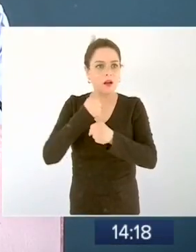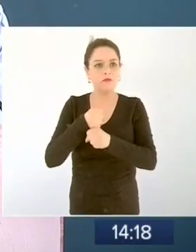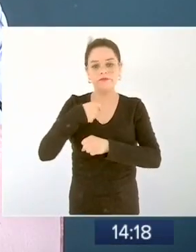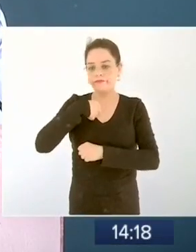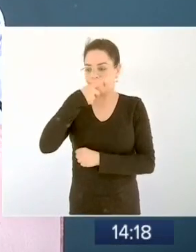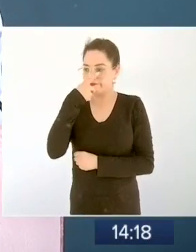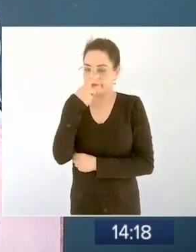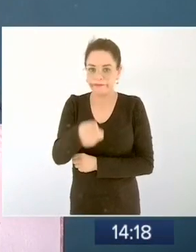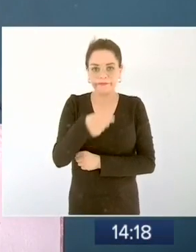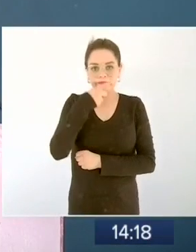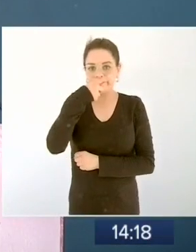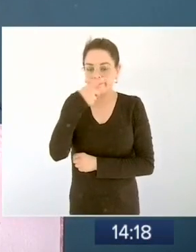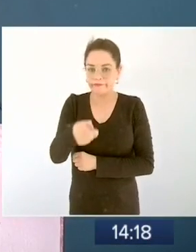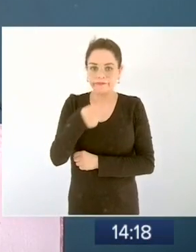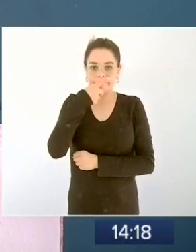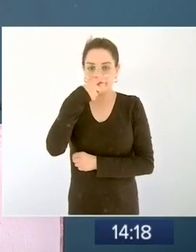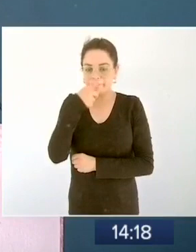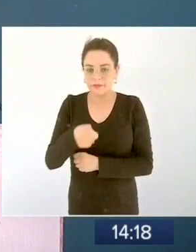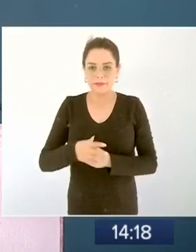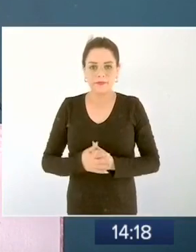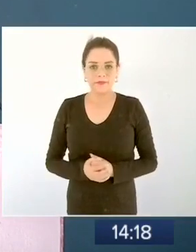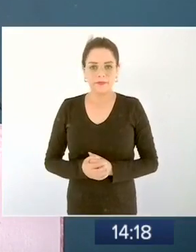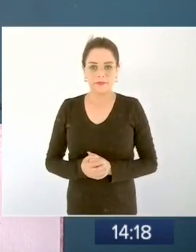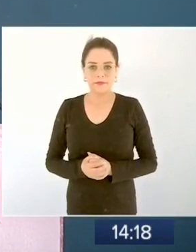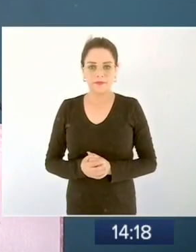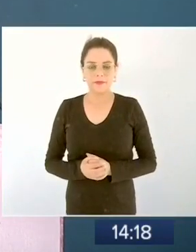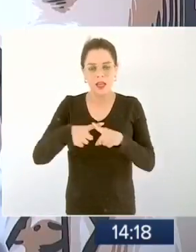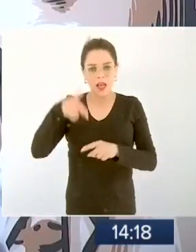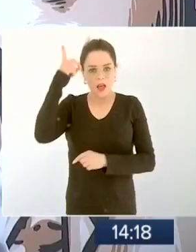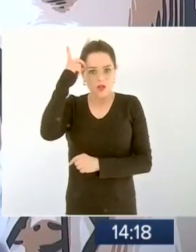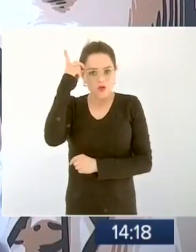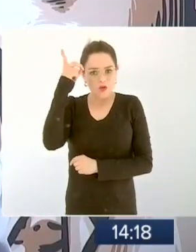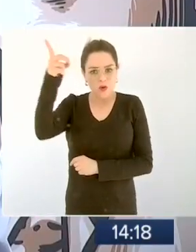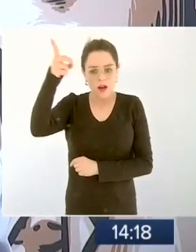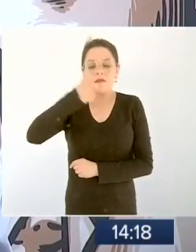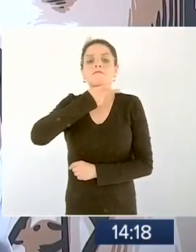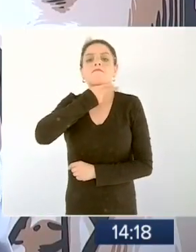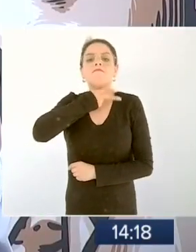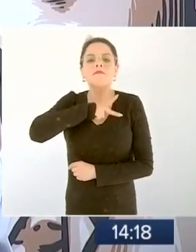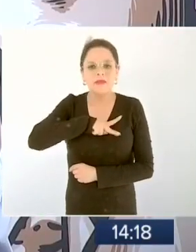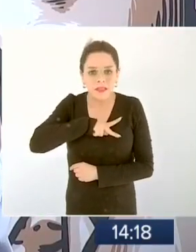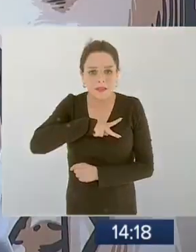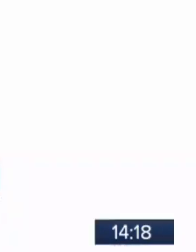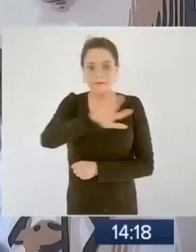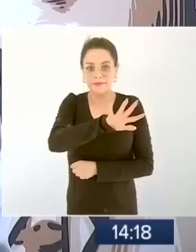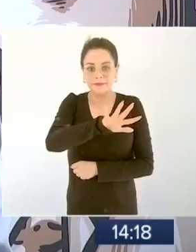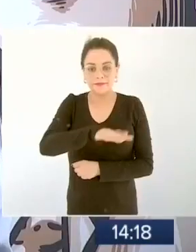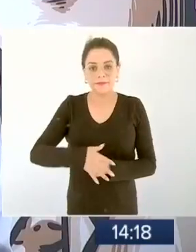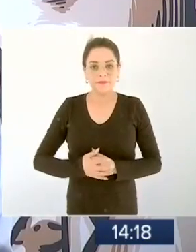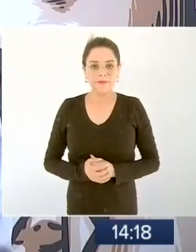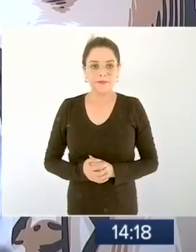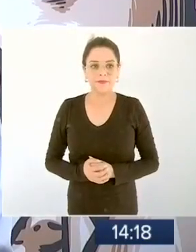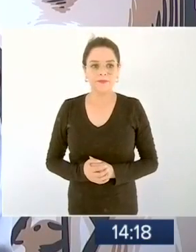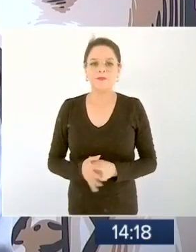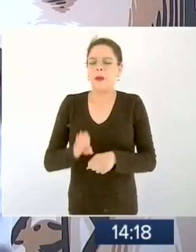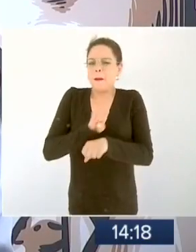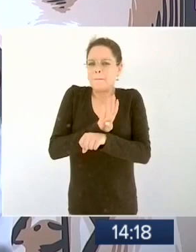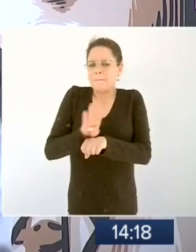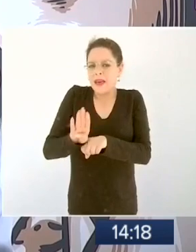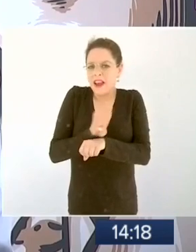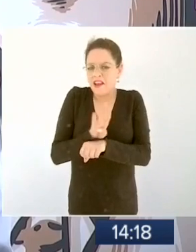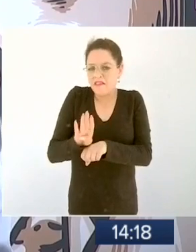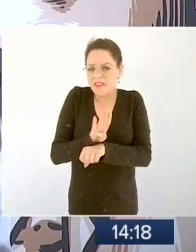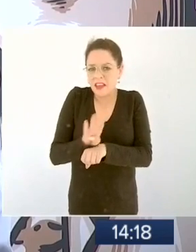El único dueño del petróleo es el pueblo de México y los beneficios